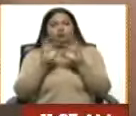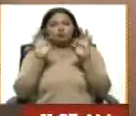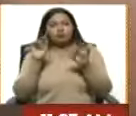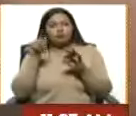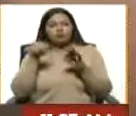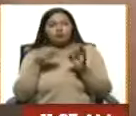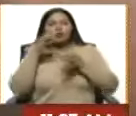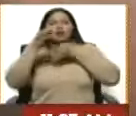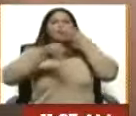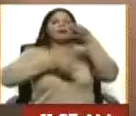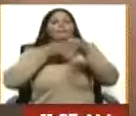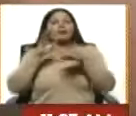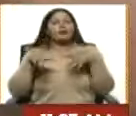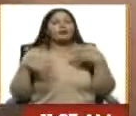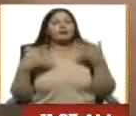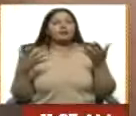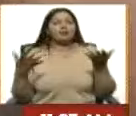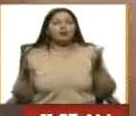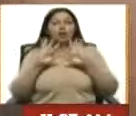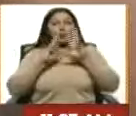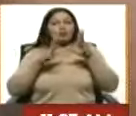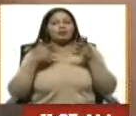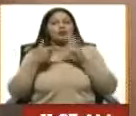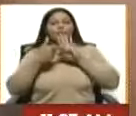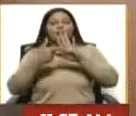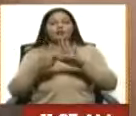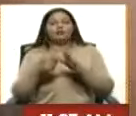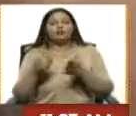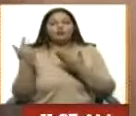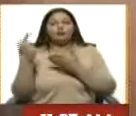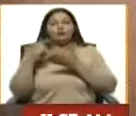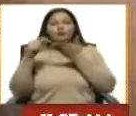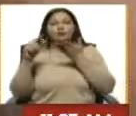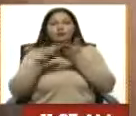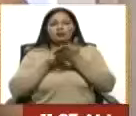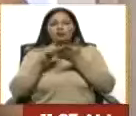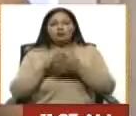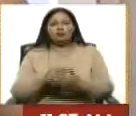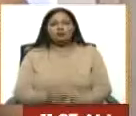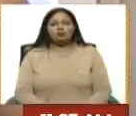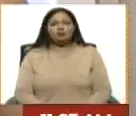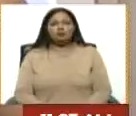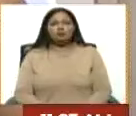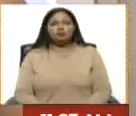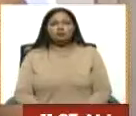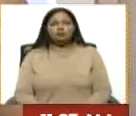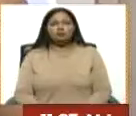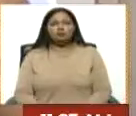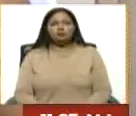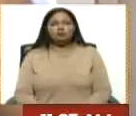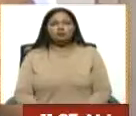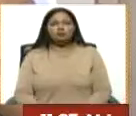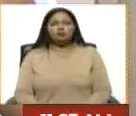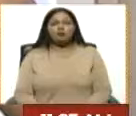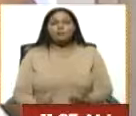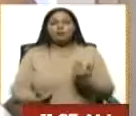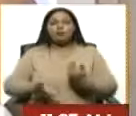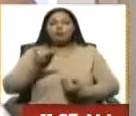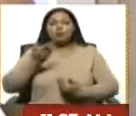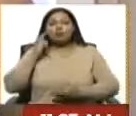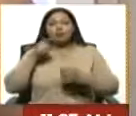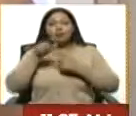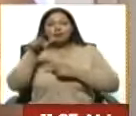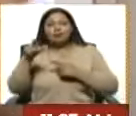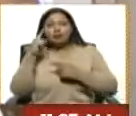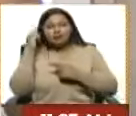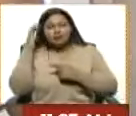habla precisamente de qué. Cuéntanos, ¿qué muestra esto aquí en este libro, Los Amos del Significado, que es tan importante y que se hace necesario que la gente